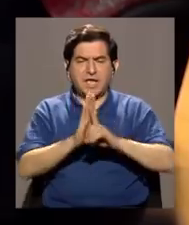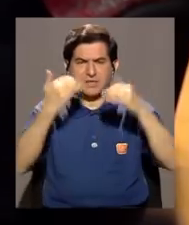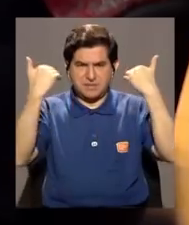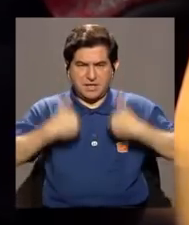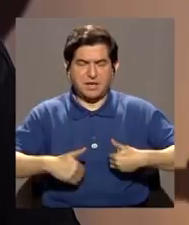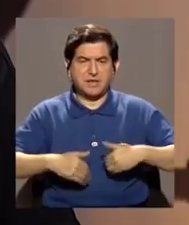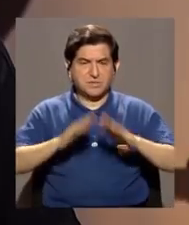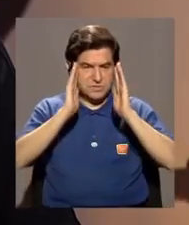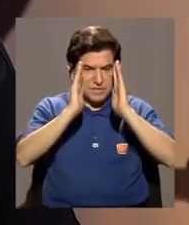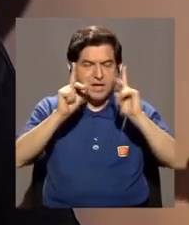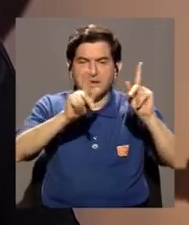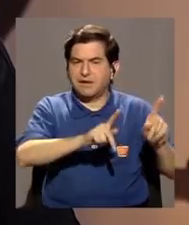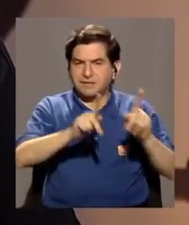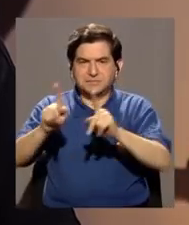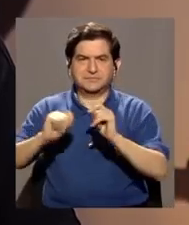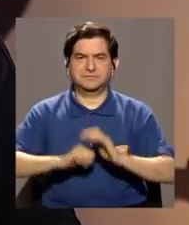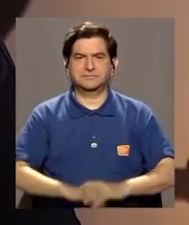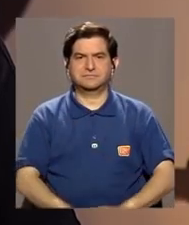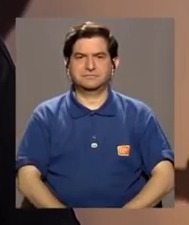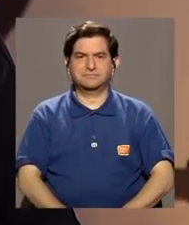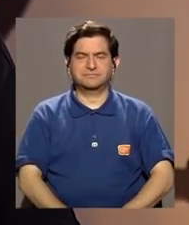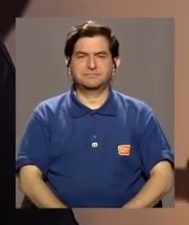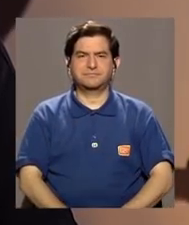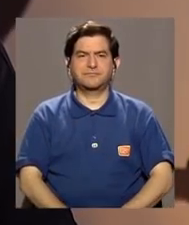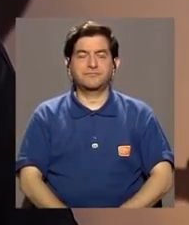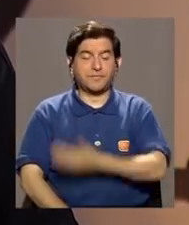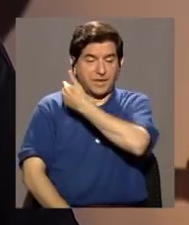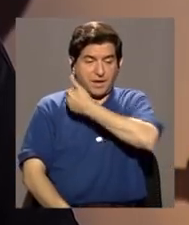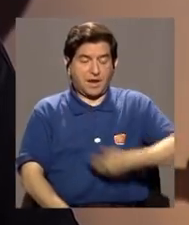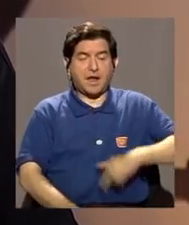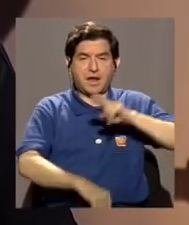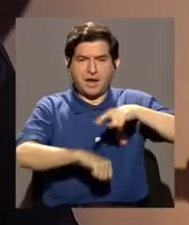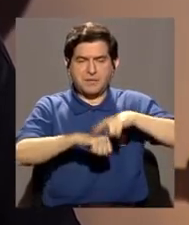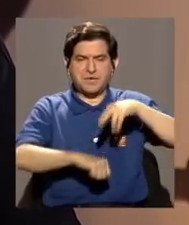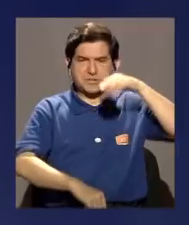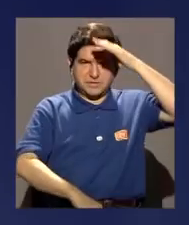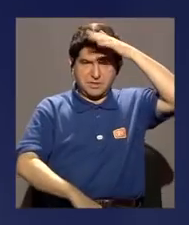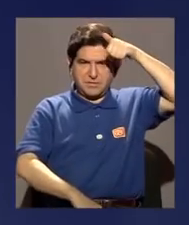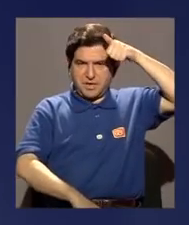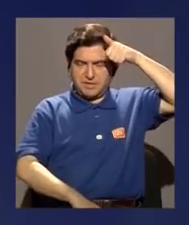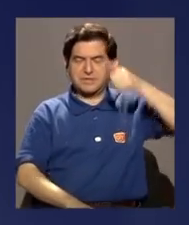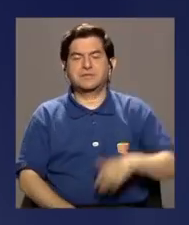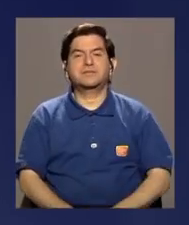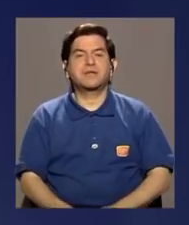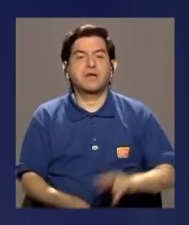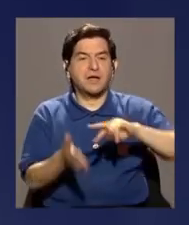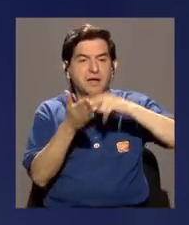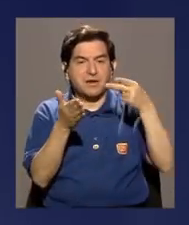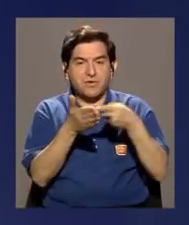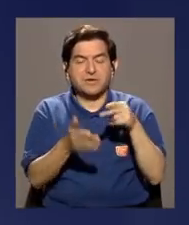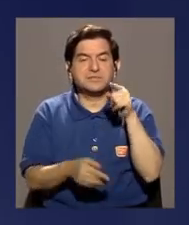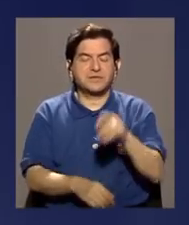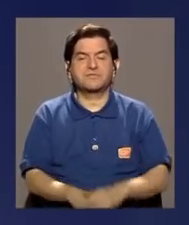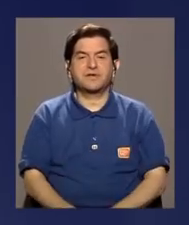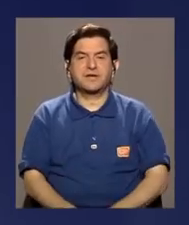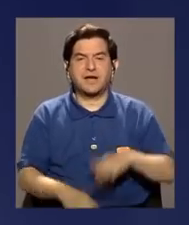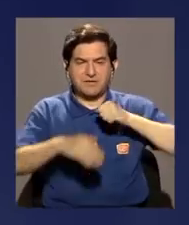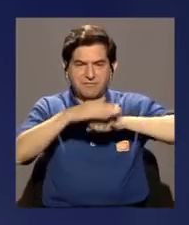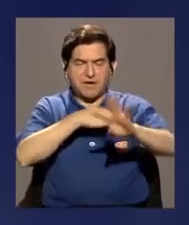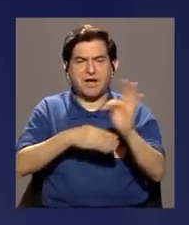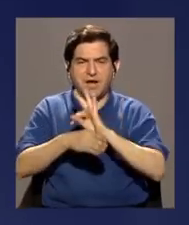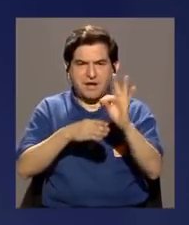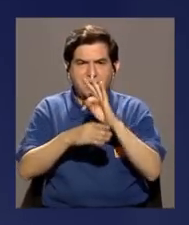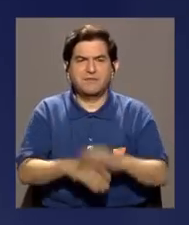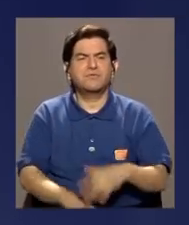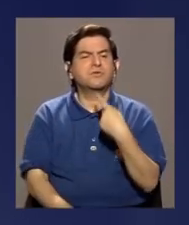con las personas casualmente el presidente república carlos alvarado alrededor de lo que significaba el aborto terapeútico y otros